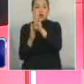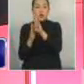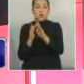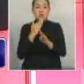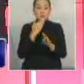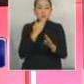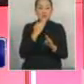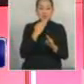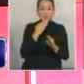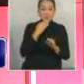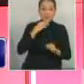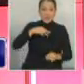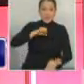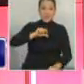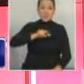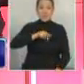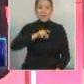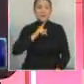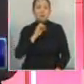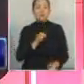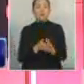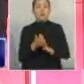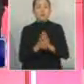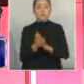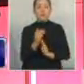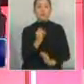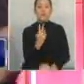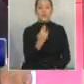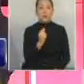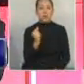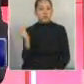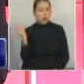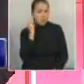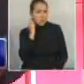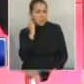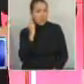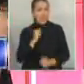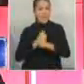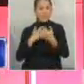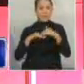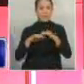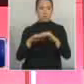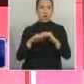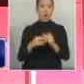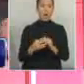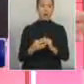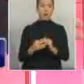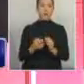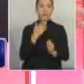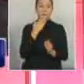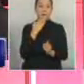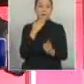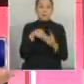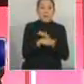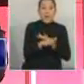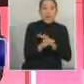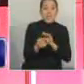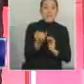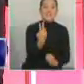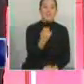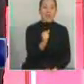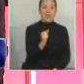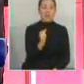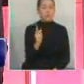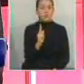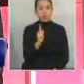magnitud. Por eso di el ejemplo del IVA, es decir, porque escuché a algún empresario y dijo, mira, agreguemos todo al IVA. Pero bueno, eso es